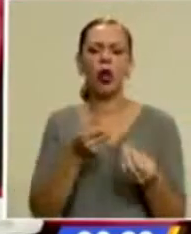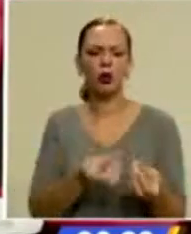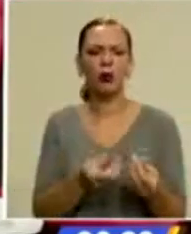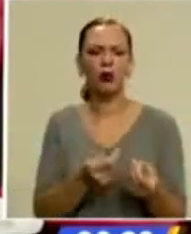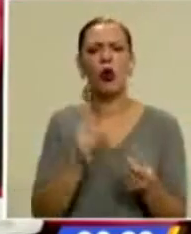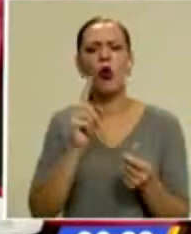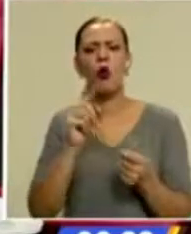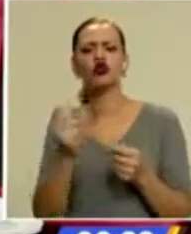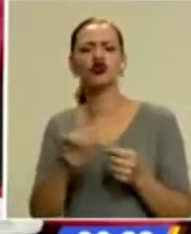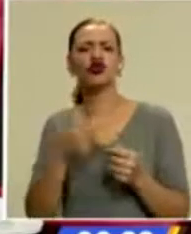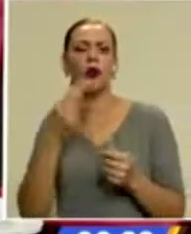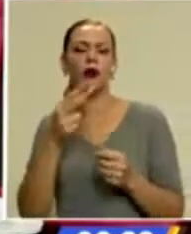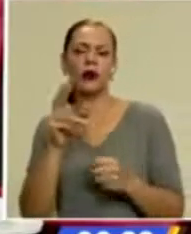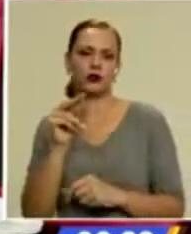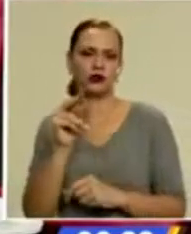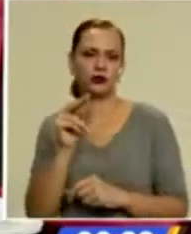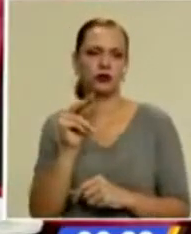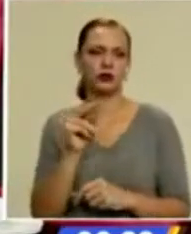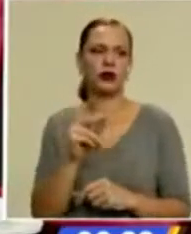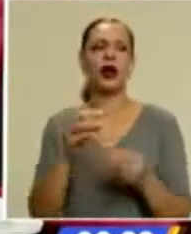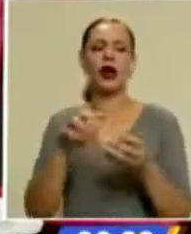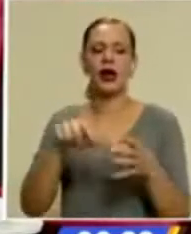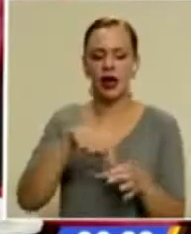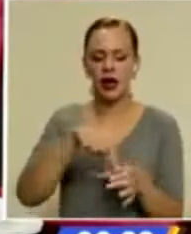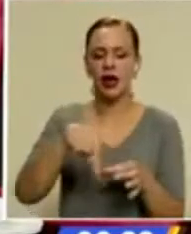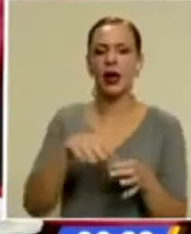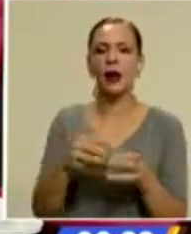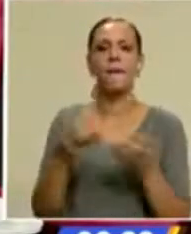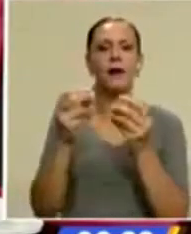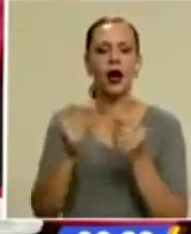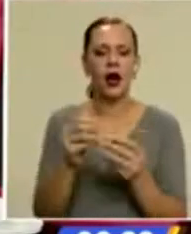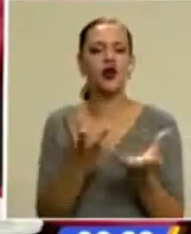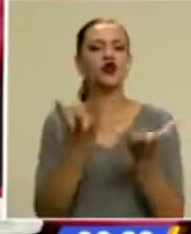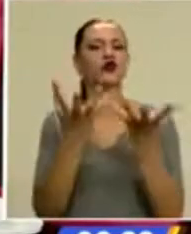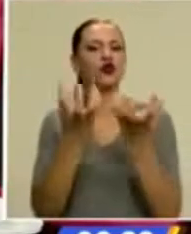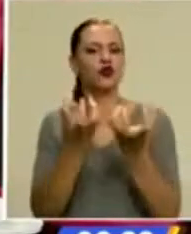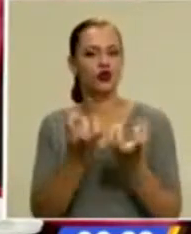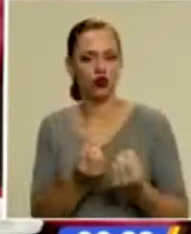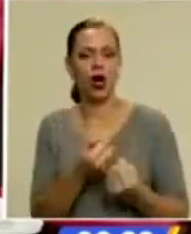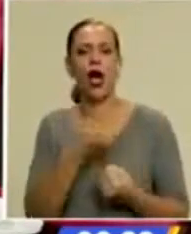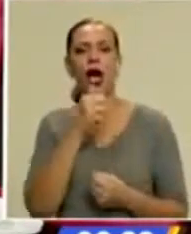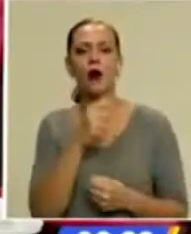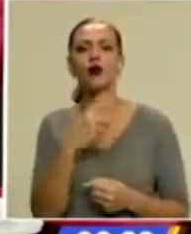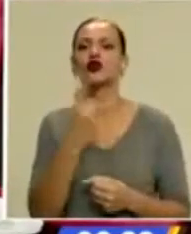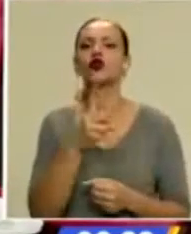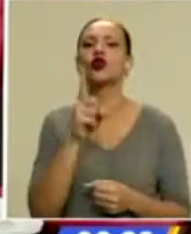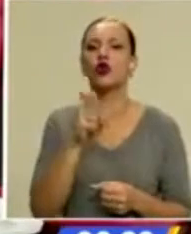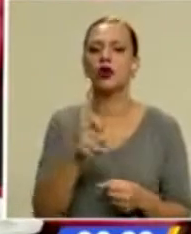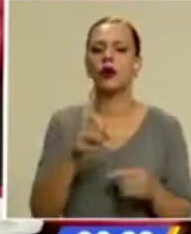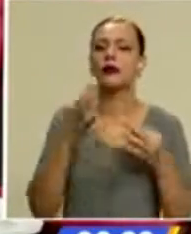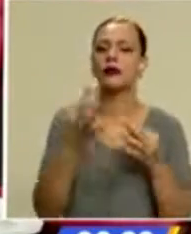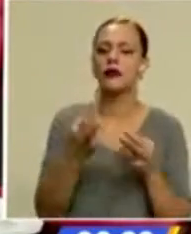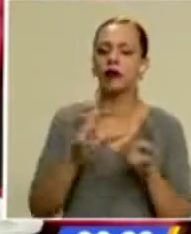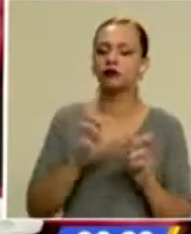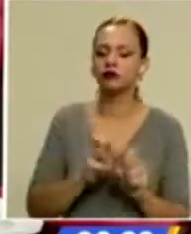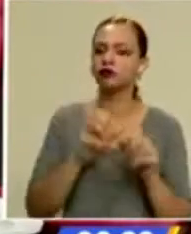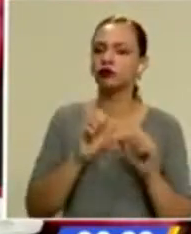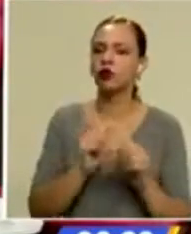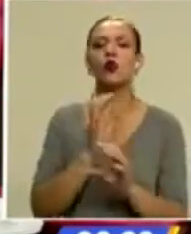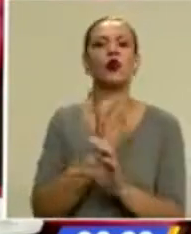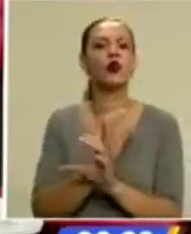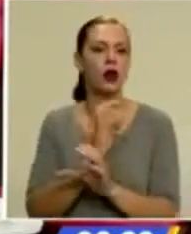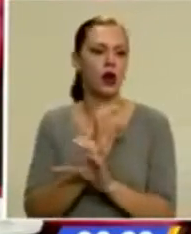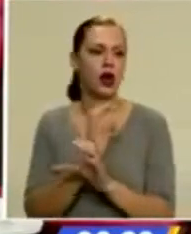me quedó como una sopa, y no. La harina de maíz absorberá el líquido, solo hay que tratarla con